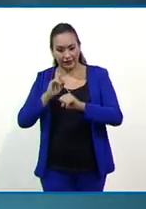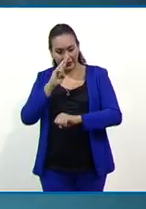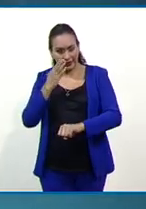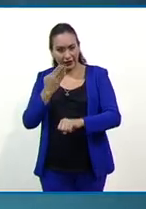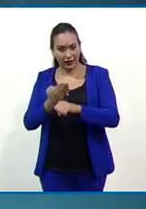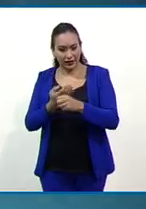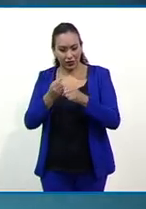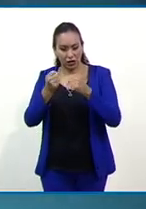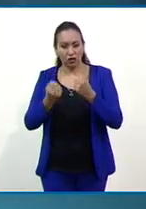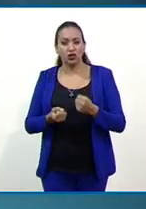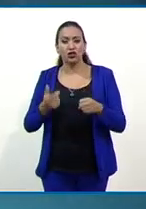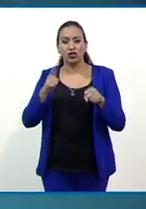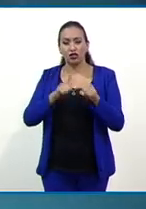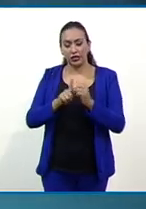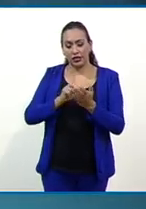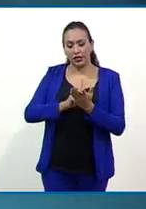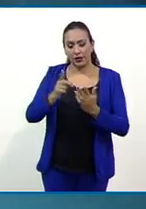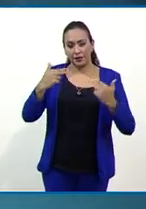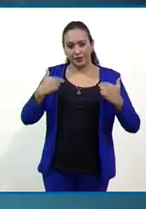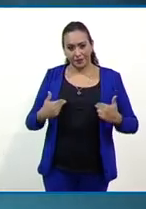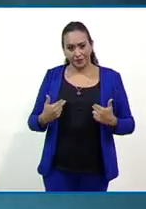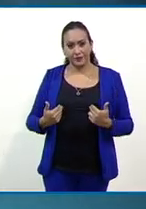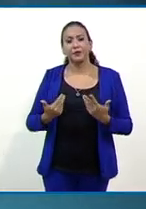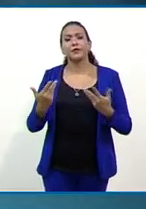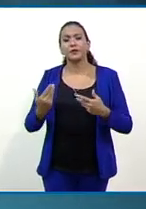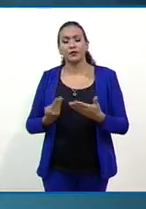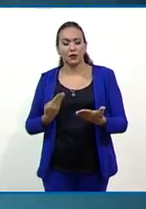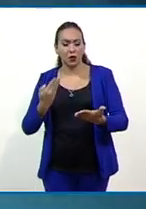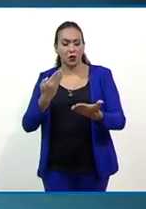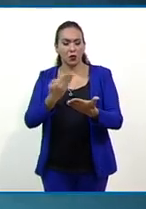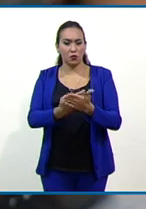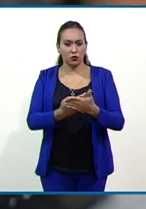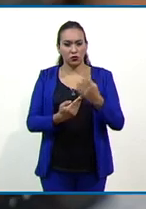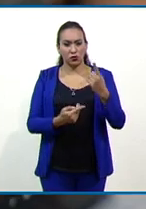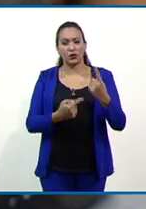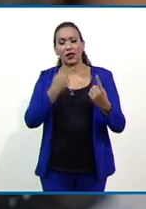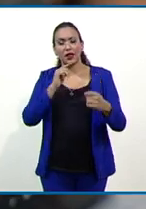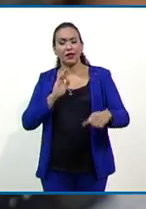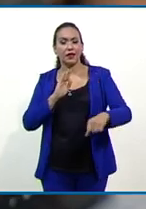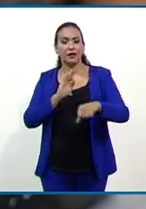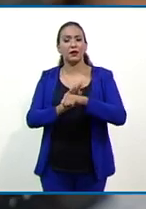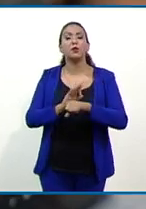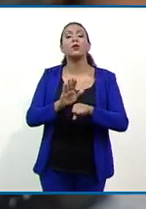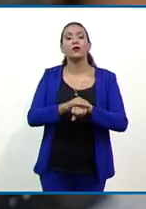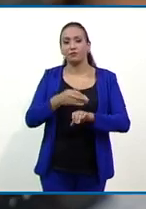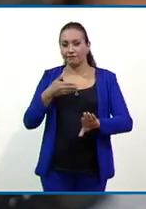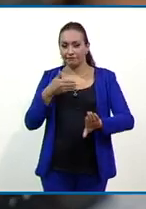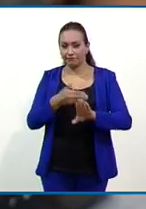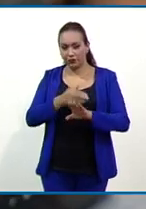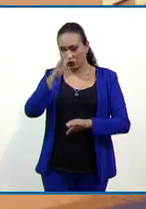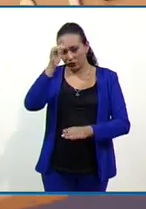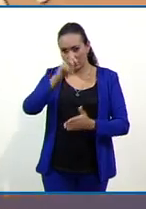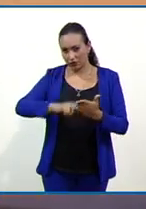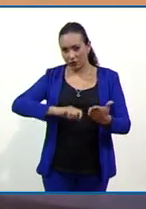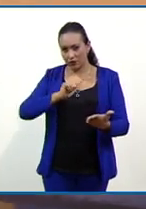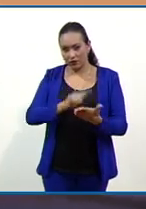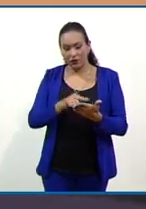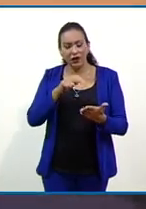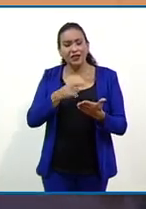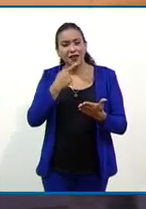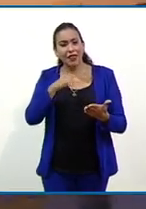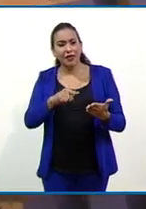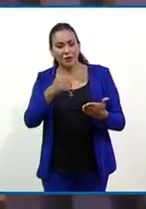Responsabilidad Social y Derechos Humanos, puso a disposición la demanda de amparo en contra de la reforma judicial. Dicha demanda